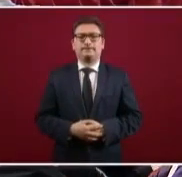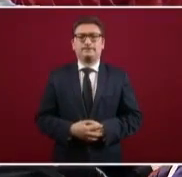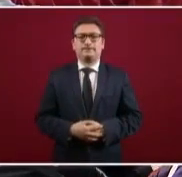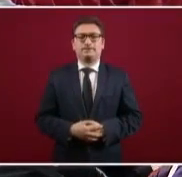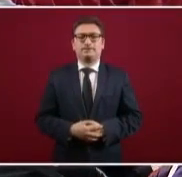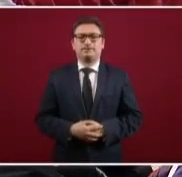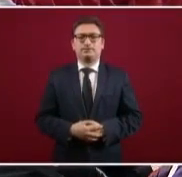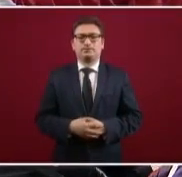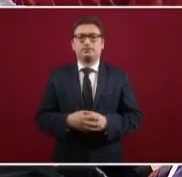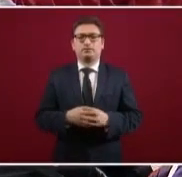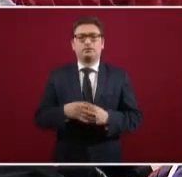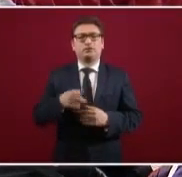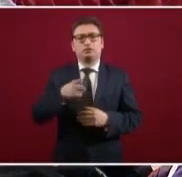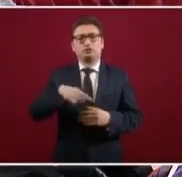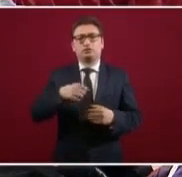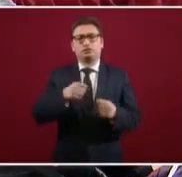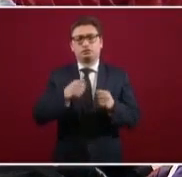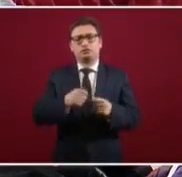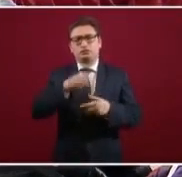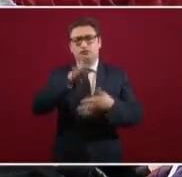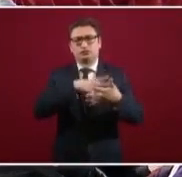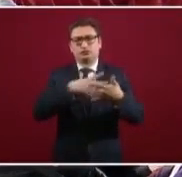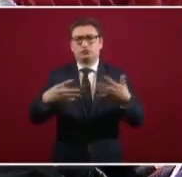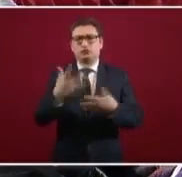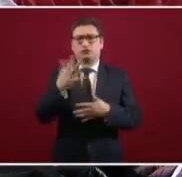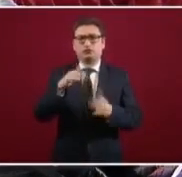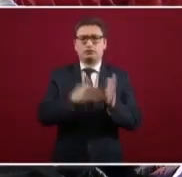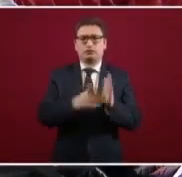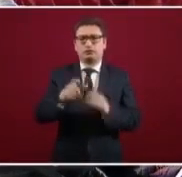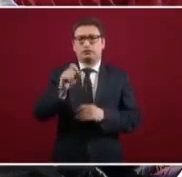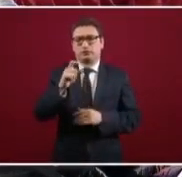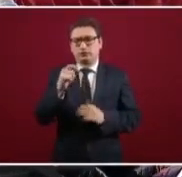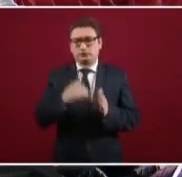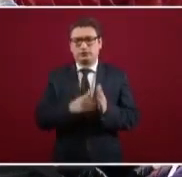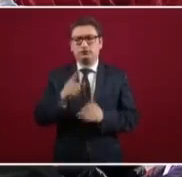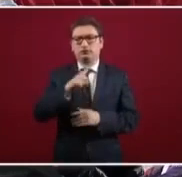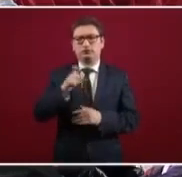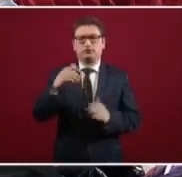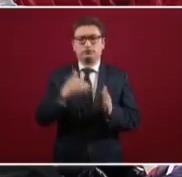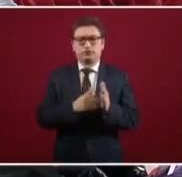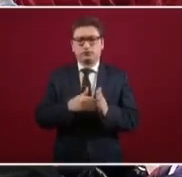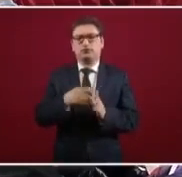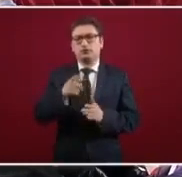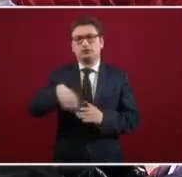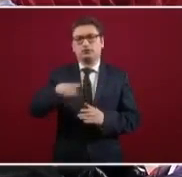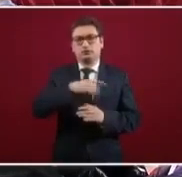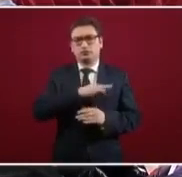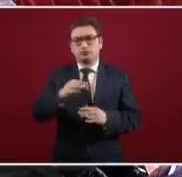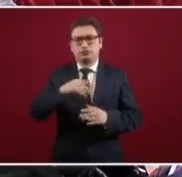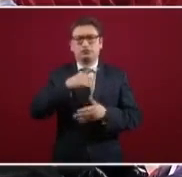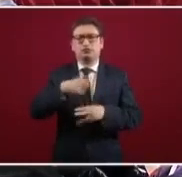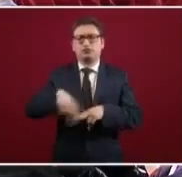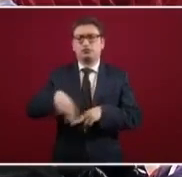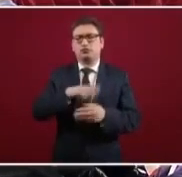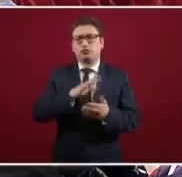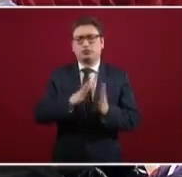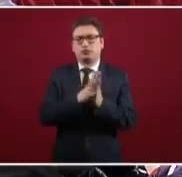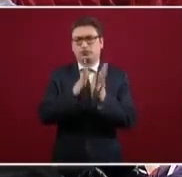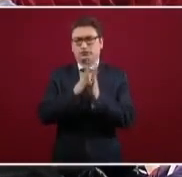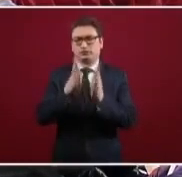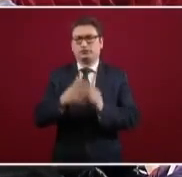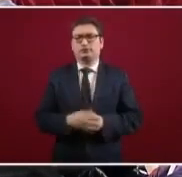las garantías pues ahí están descritas son diez mil veinte mil y cien mil pesos una vez que ustedes compran sus bases de participación bueno